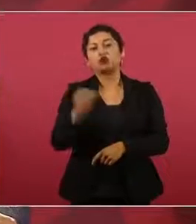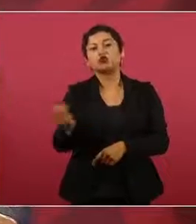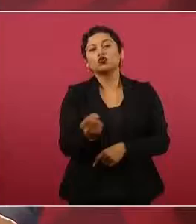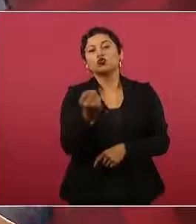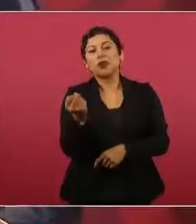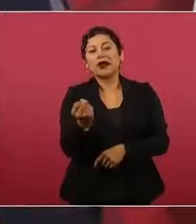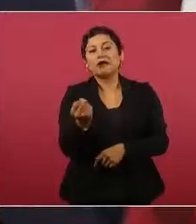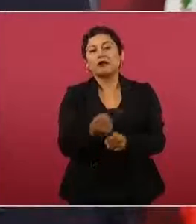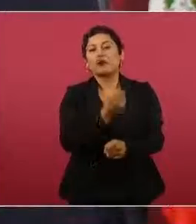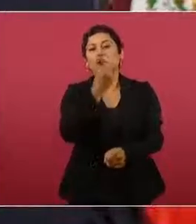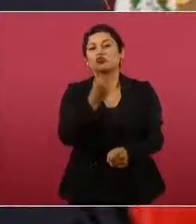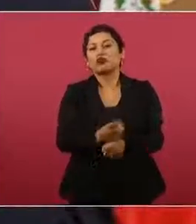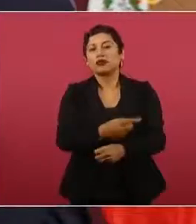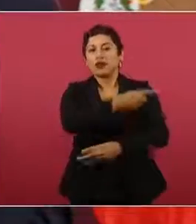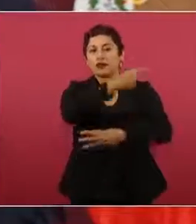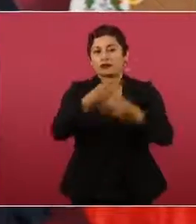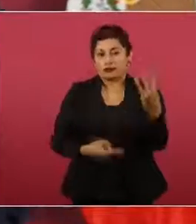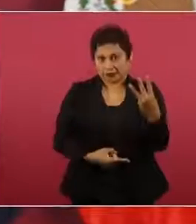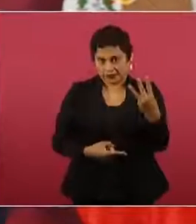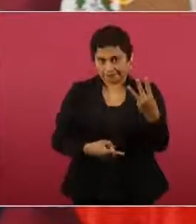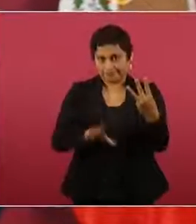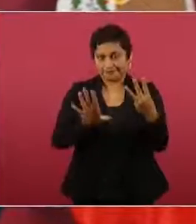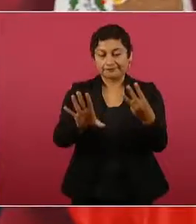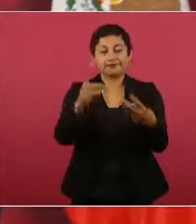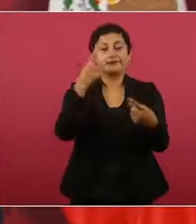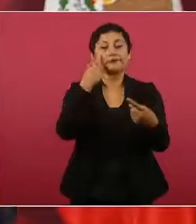Uno, que tenemos